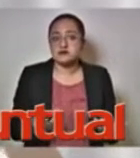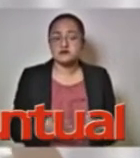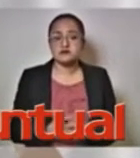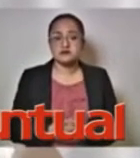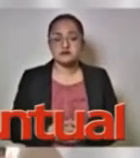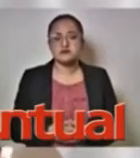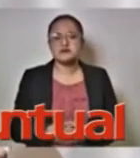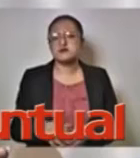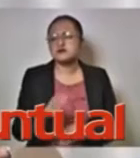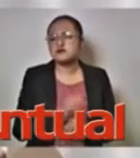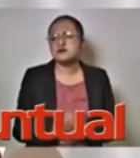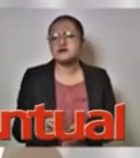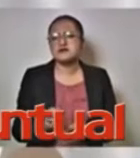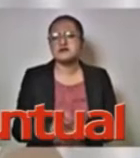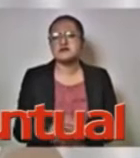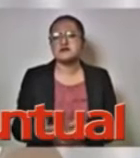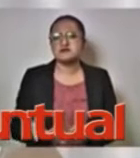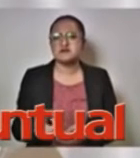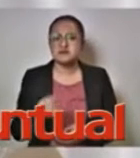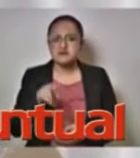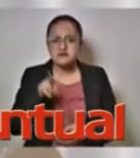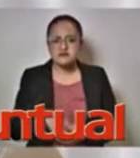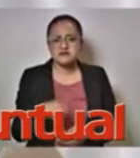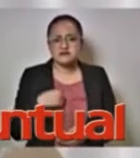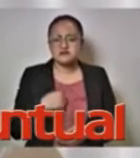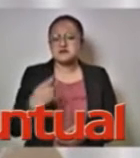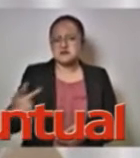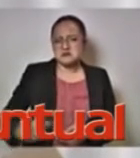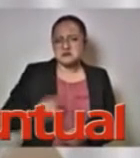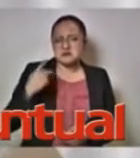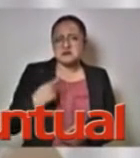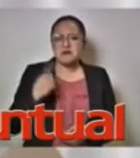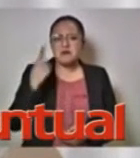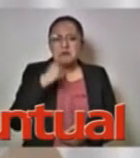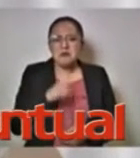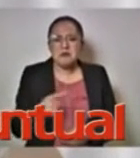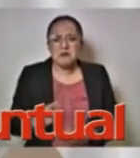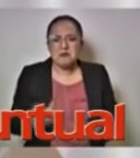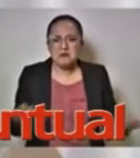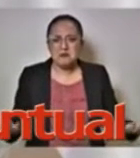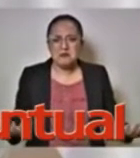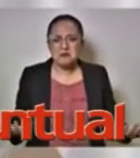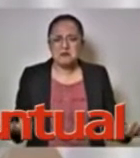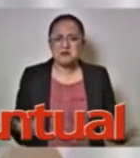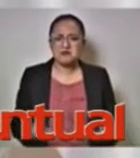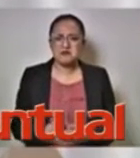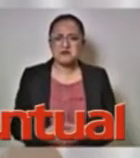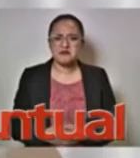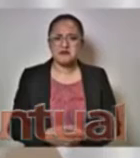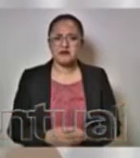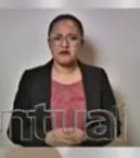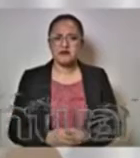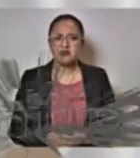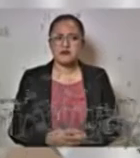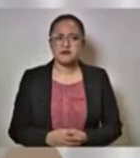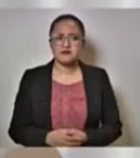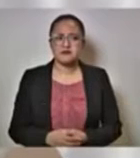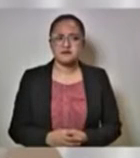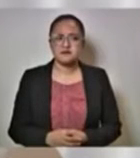entonces la verdad para que me preguntan para que en pregunta